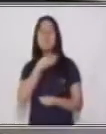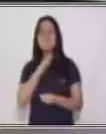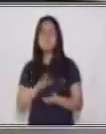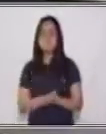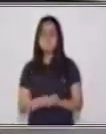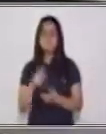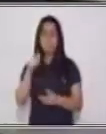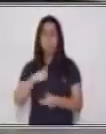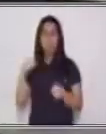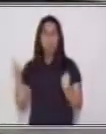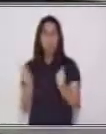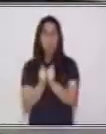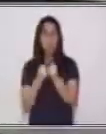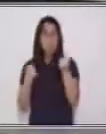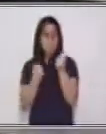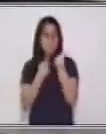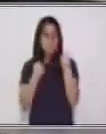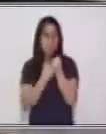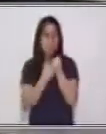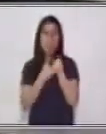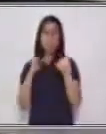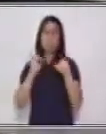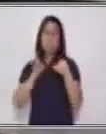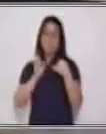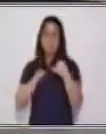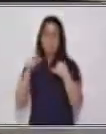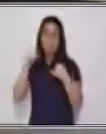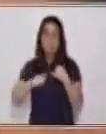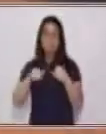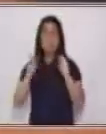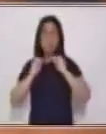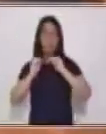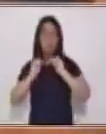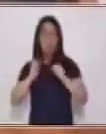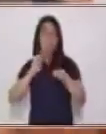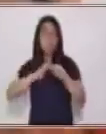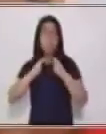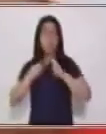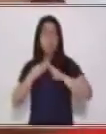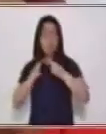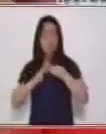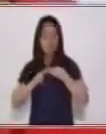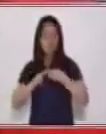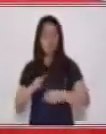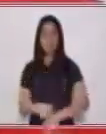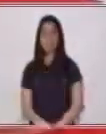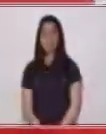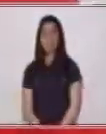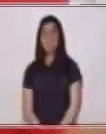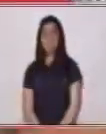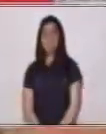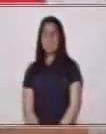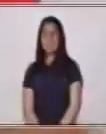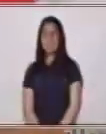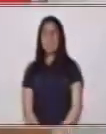esta brillante clase de matemáticas. Antes de iniciar vamos a